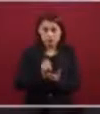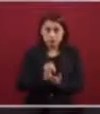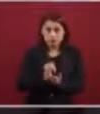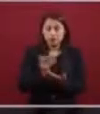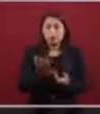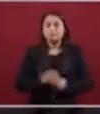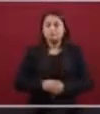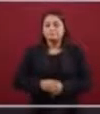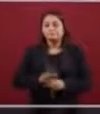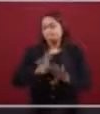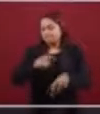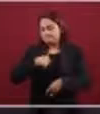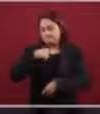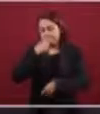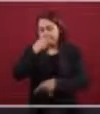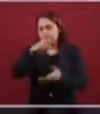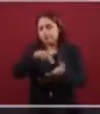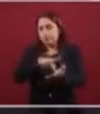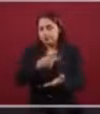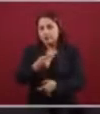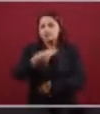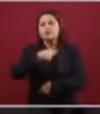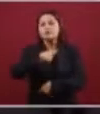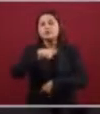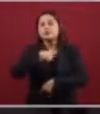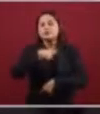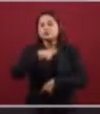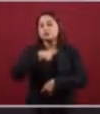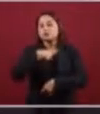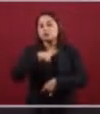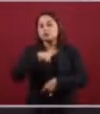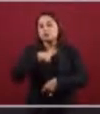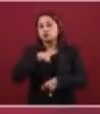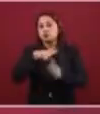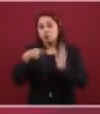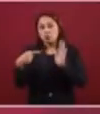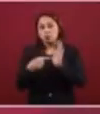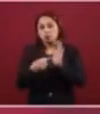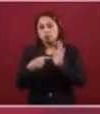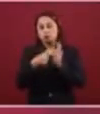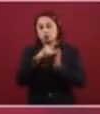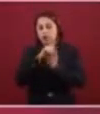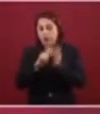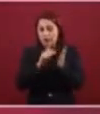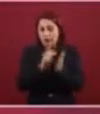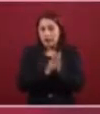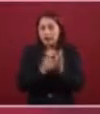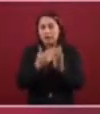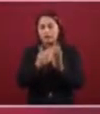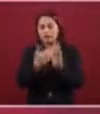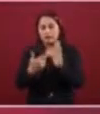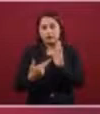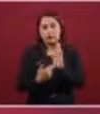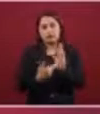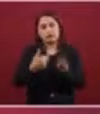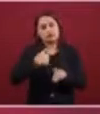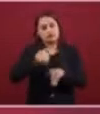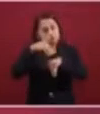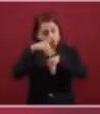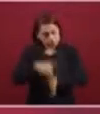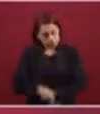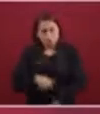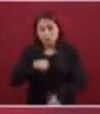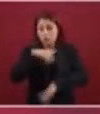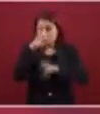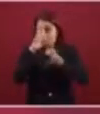se ha hecho conforme a derecho, se ha actuado siguiendo los protocolos y la línea, ¿verdad?, de respeto a sus